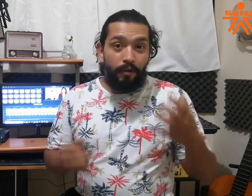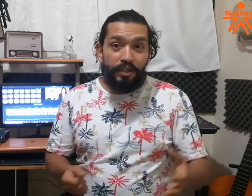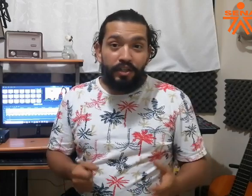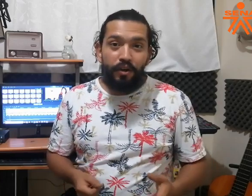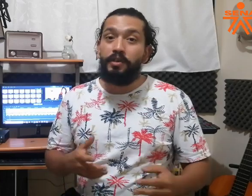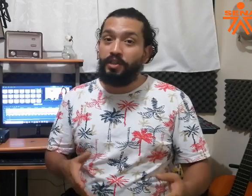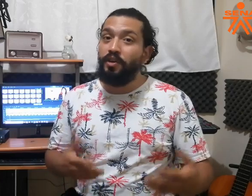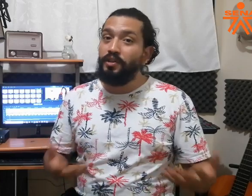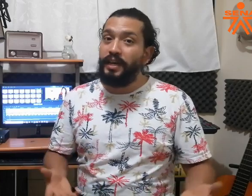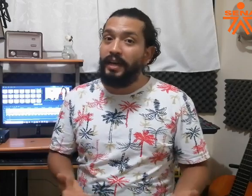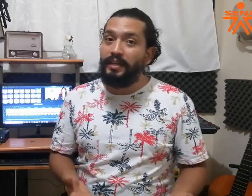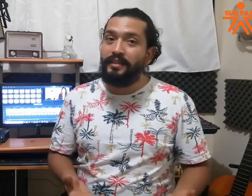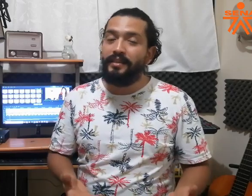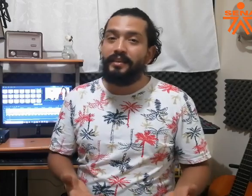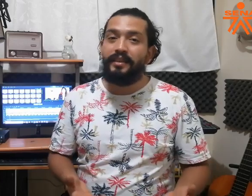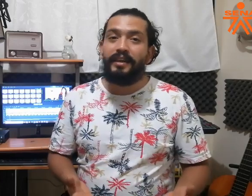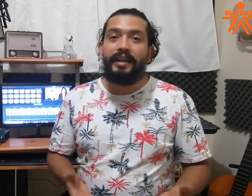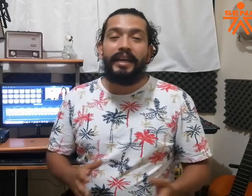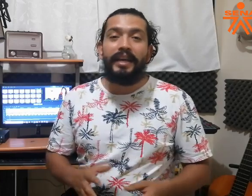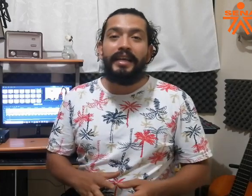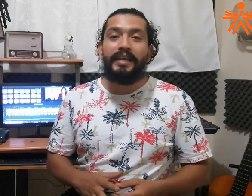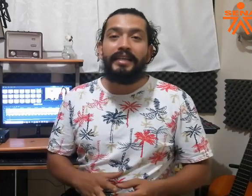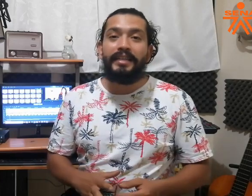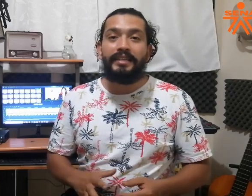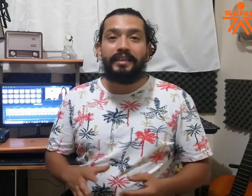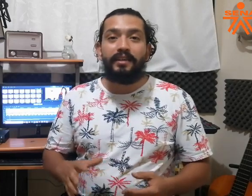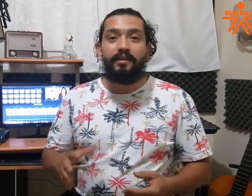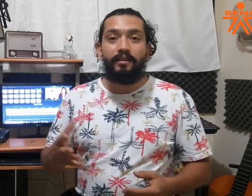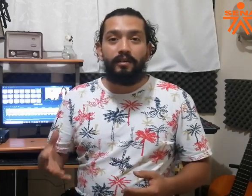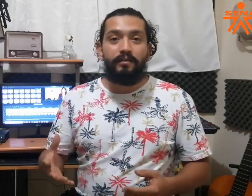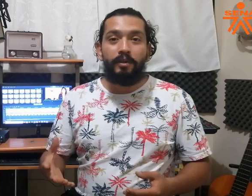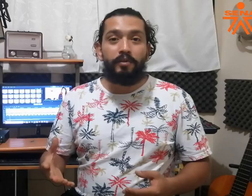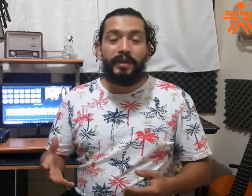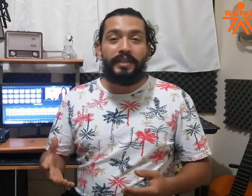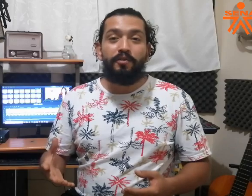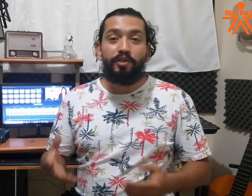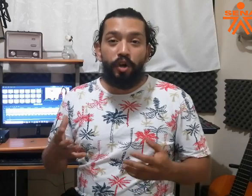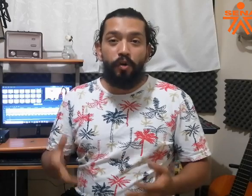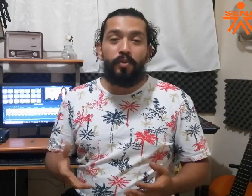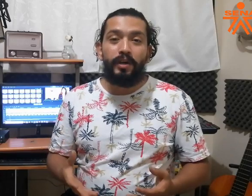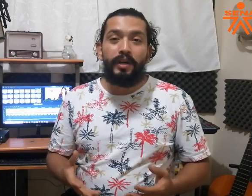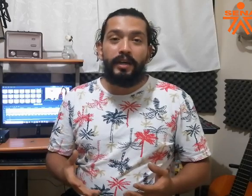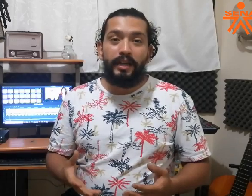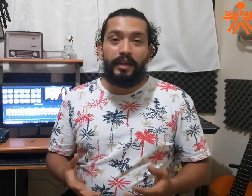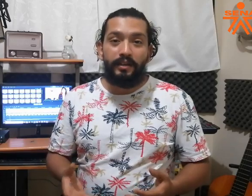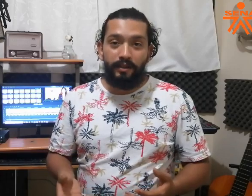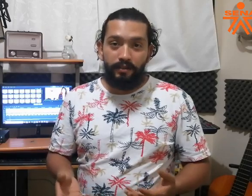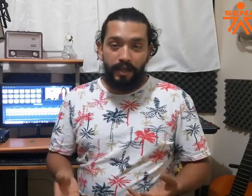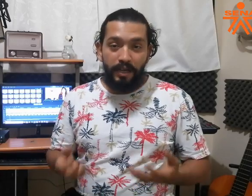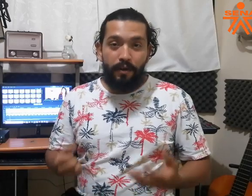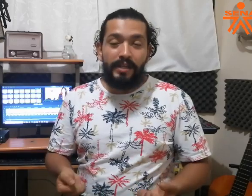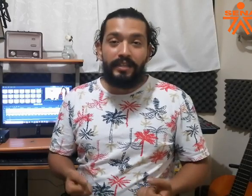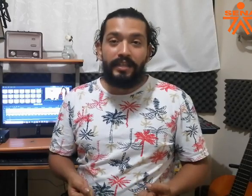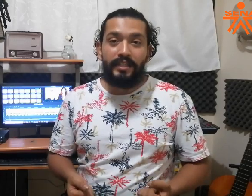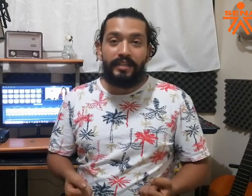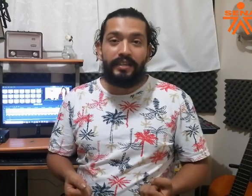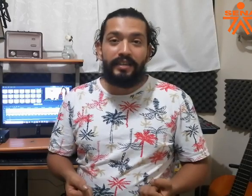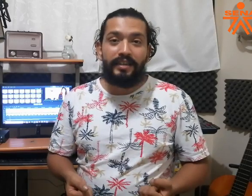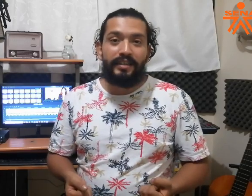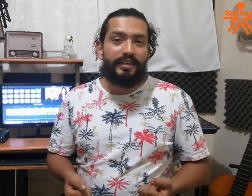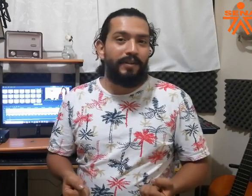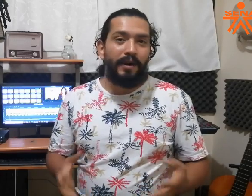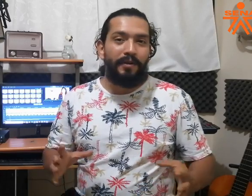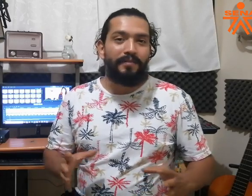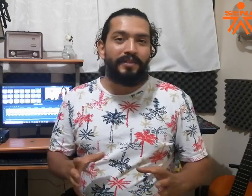con Mauricio González. Él nos va a hacer un show en lengua de